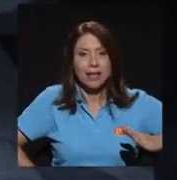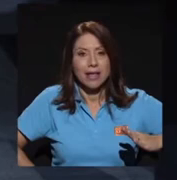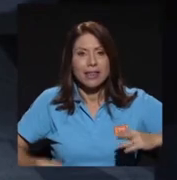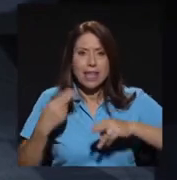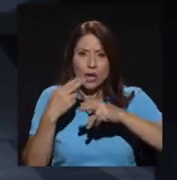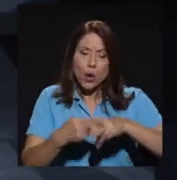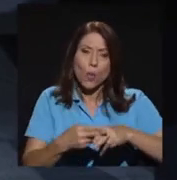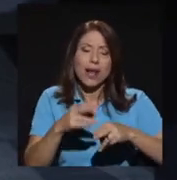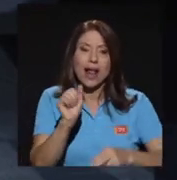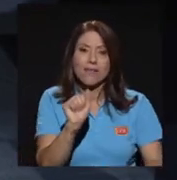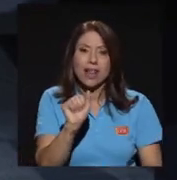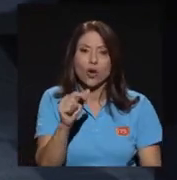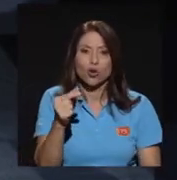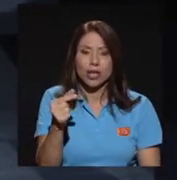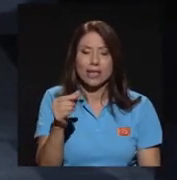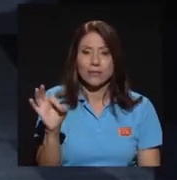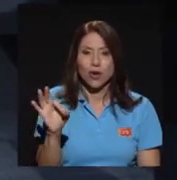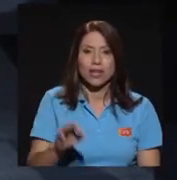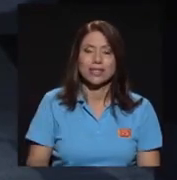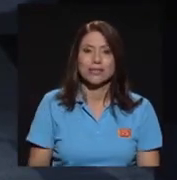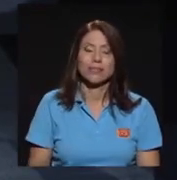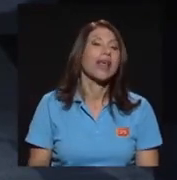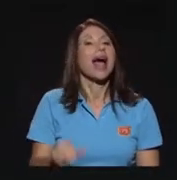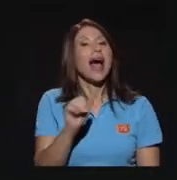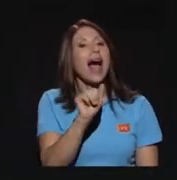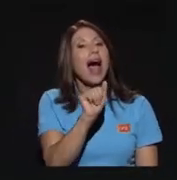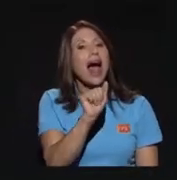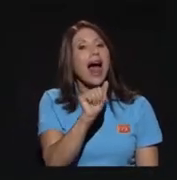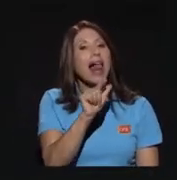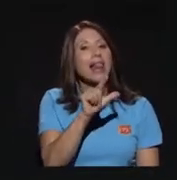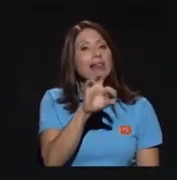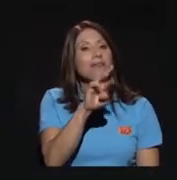nombre alfredo y claro